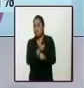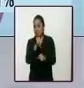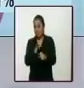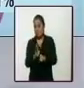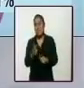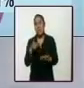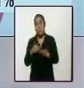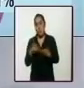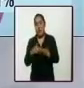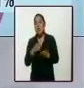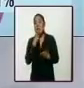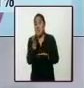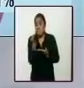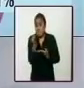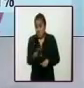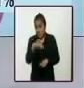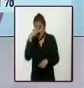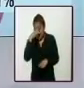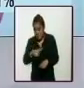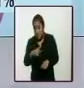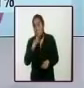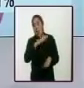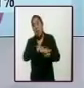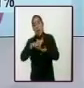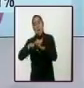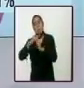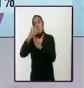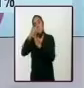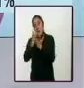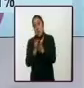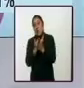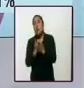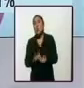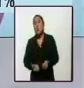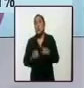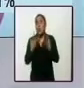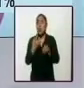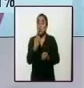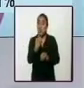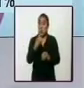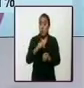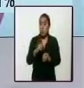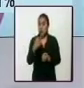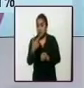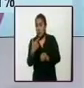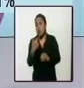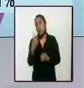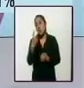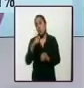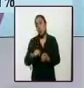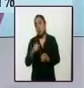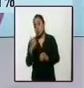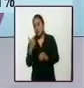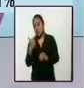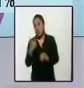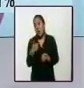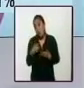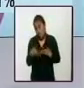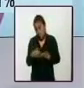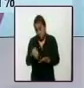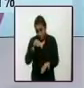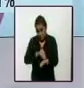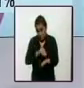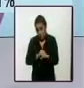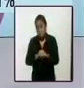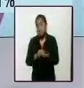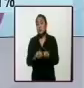como ya le decíamos, el Banco de México redujo su pronóstico de crecimiento. Originalmente lo ubicaba 1.7, 2.7 por ciento. Ahora, por lo pronto, lo